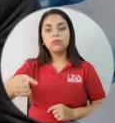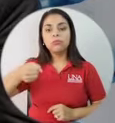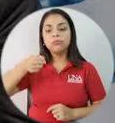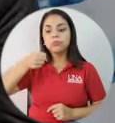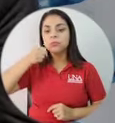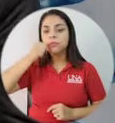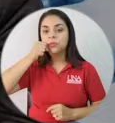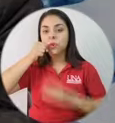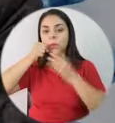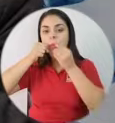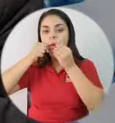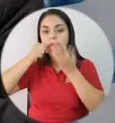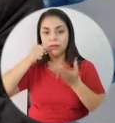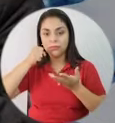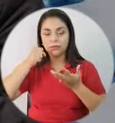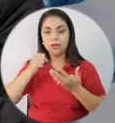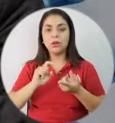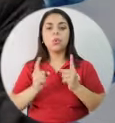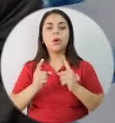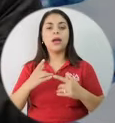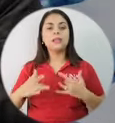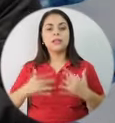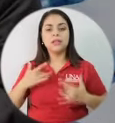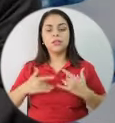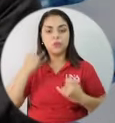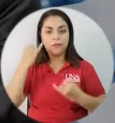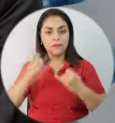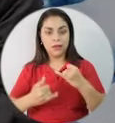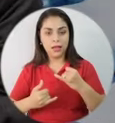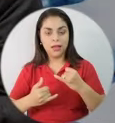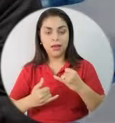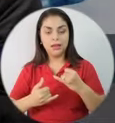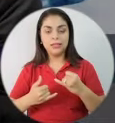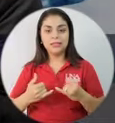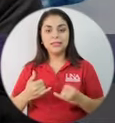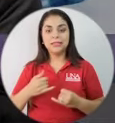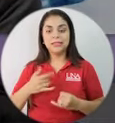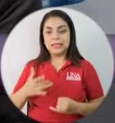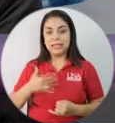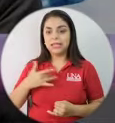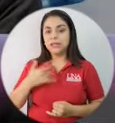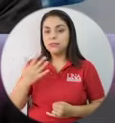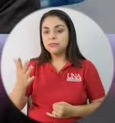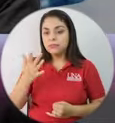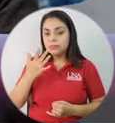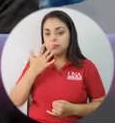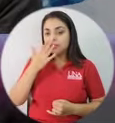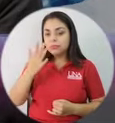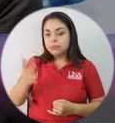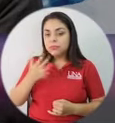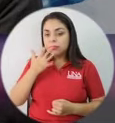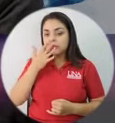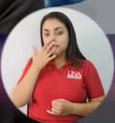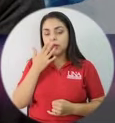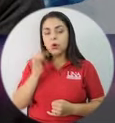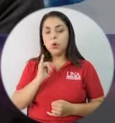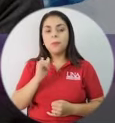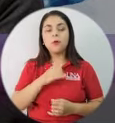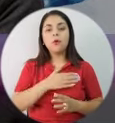taza de café y realmente lo pruebo. ¿Cuál es la sensación final que me deja a mí esa experiencia del aroma,